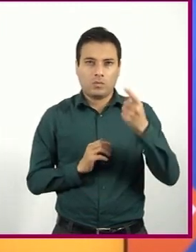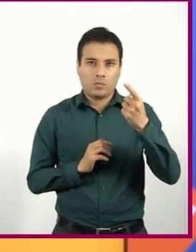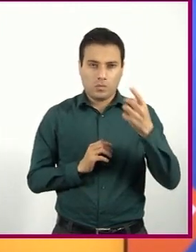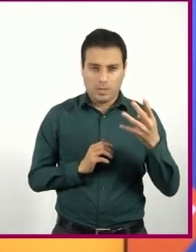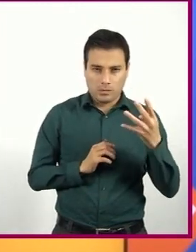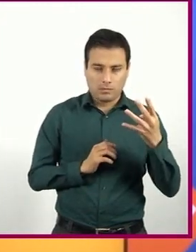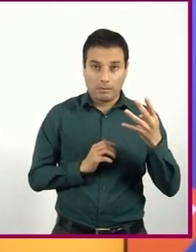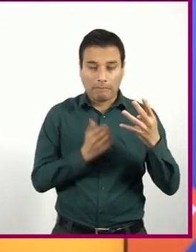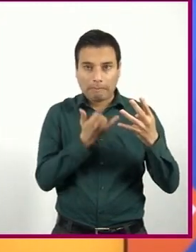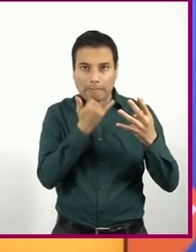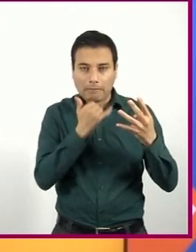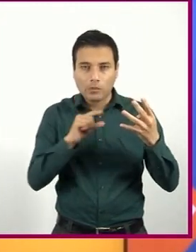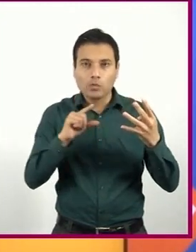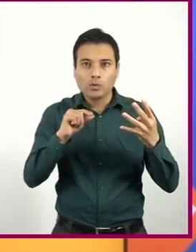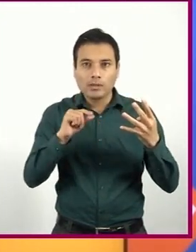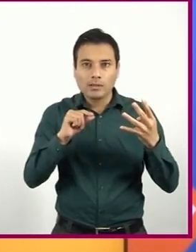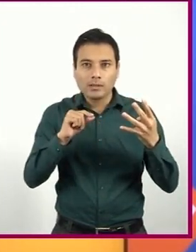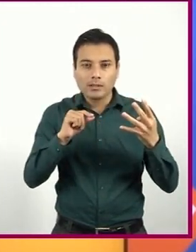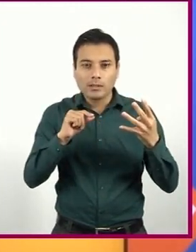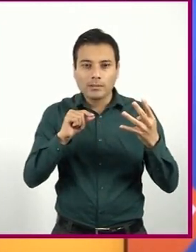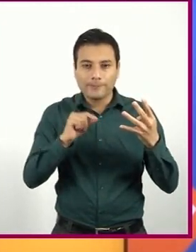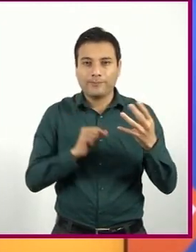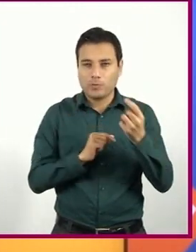cuarto? Ya se me perdió.